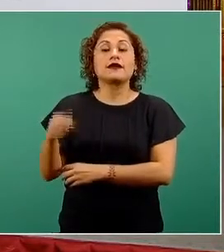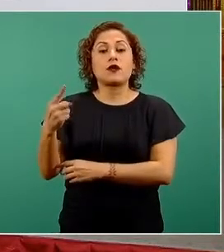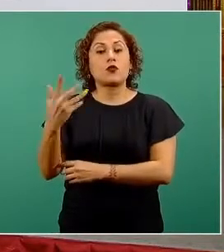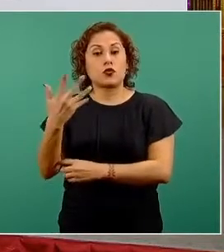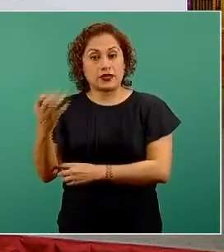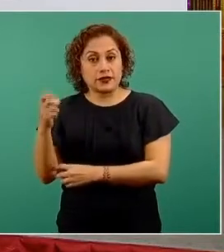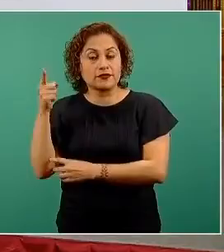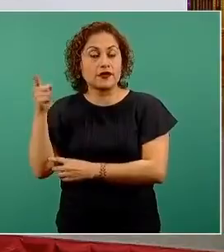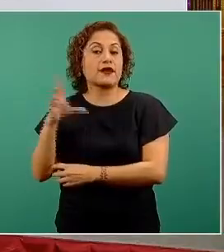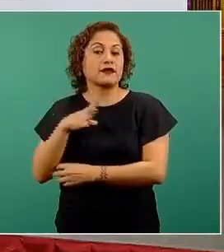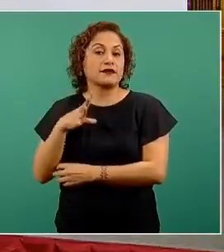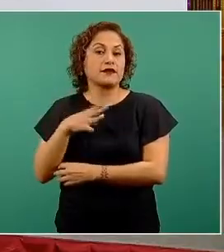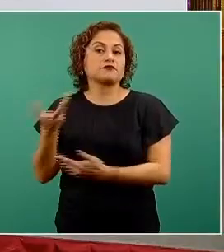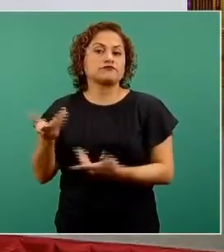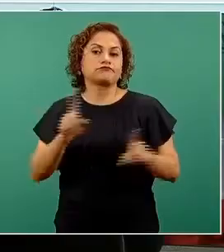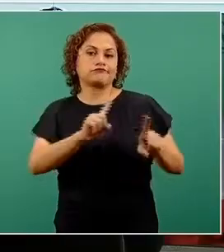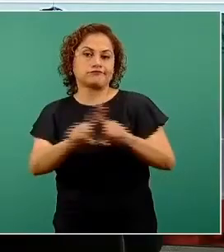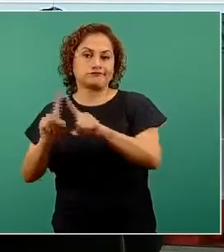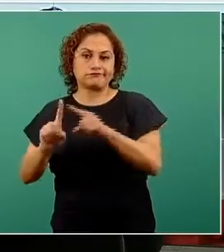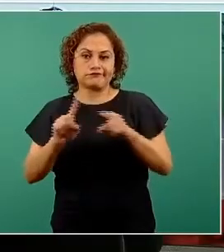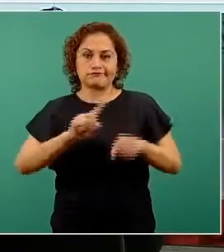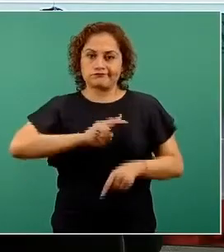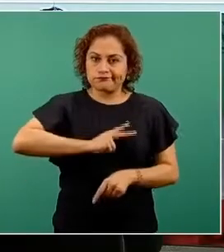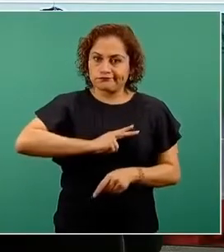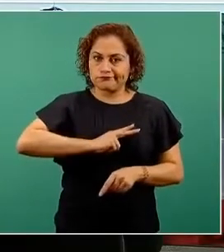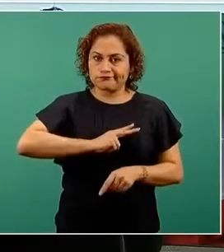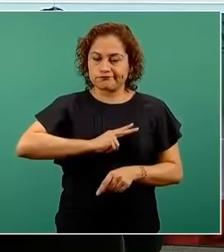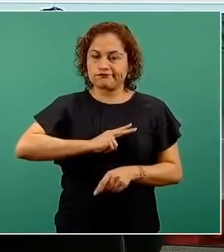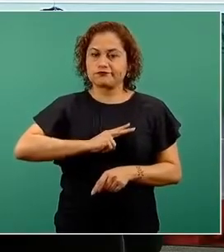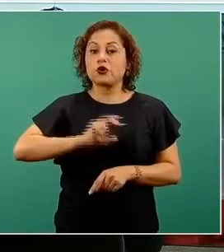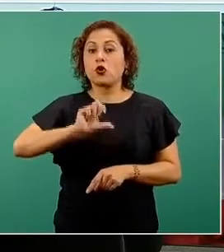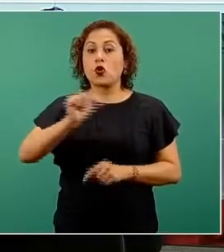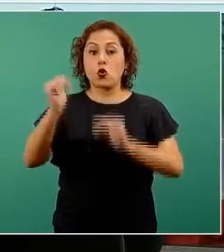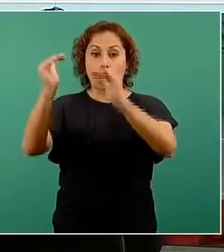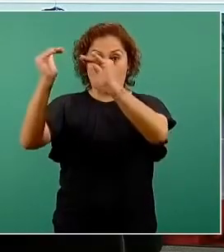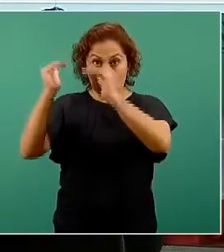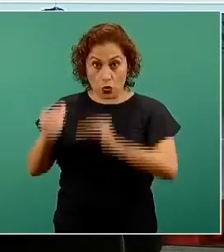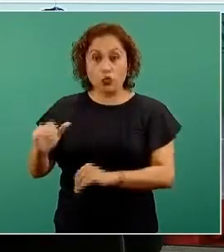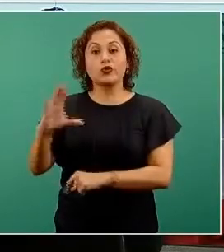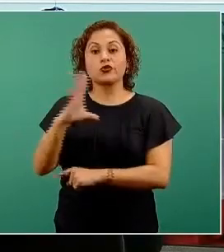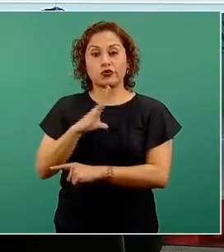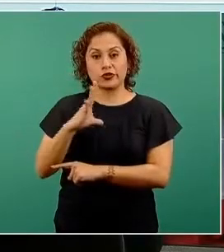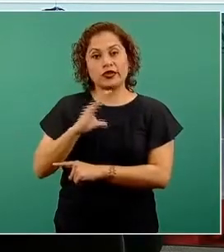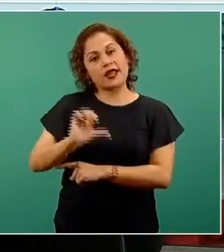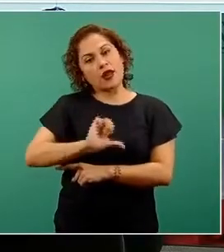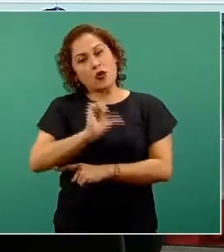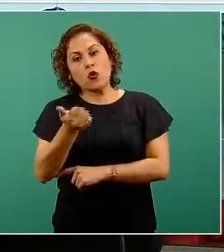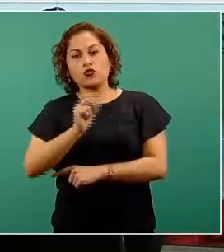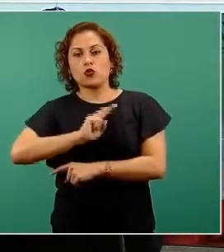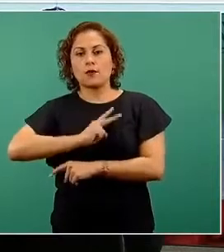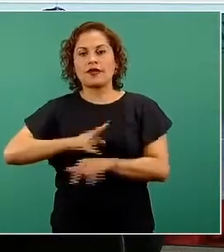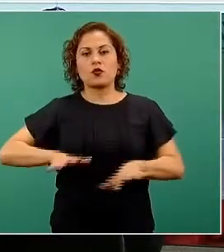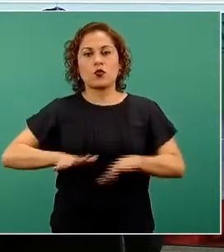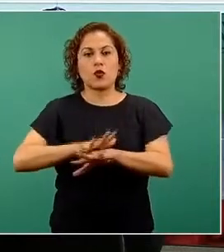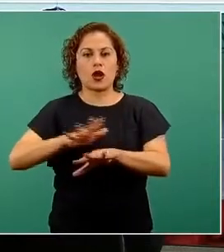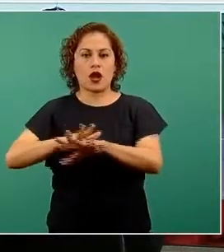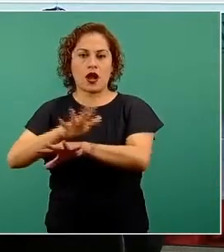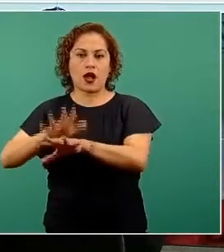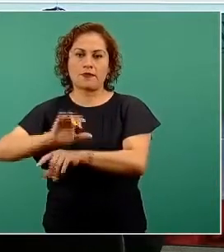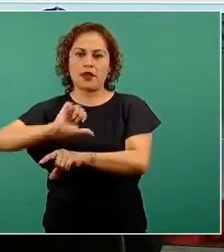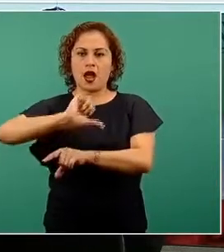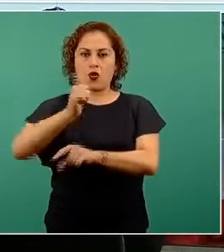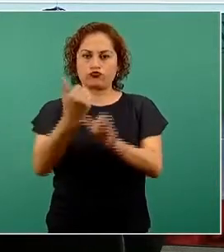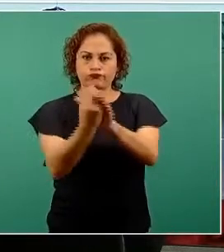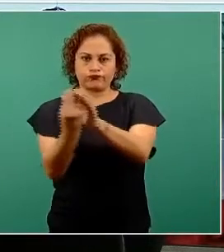las 3 variantes de preocupación, pero a su vez tenemos otra serie de mutaciones que en su momento están presentes en las otras